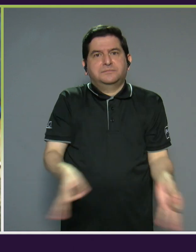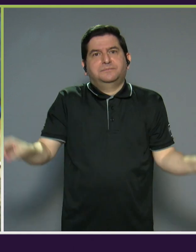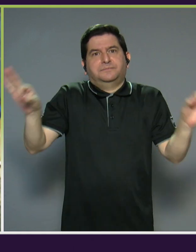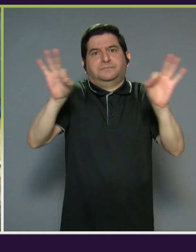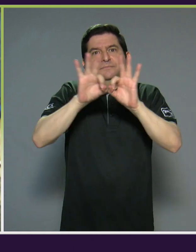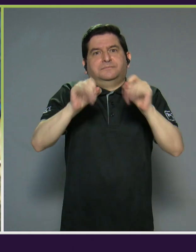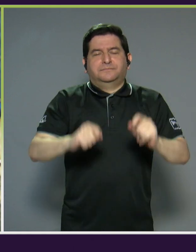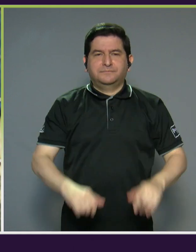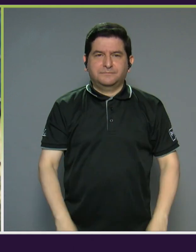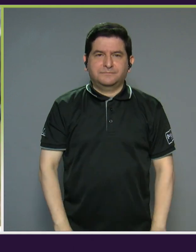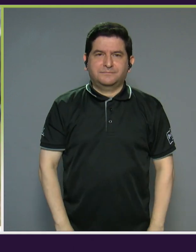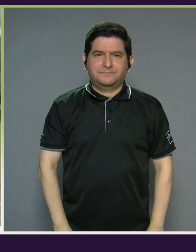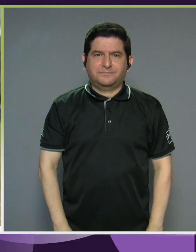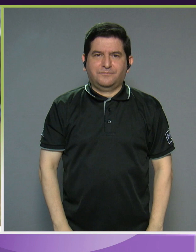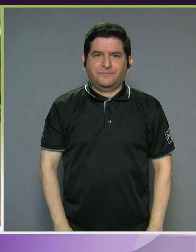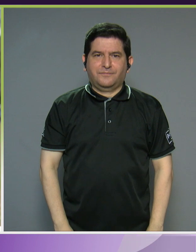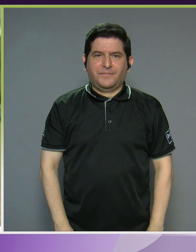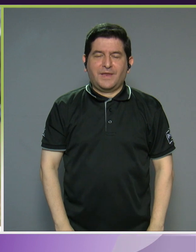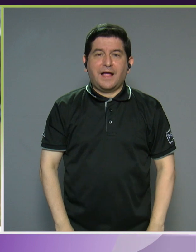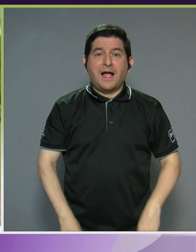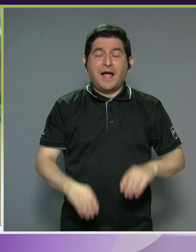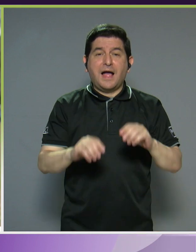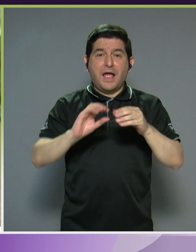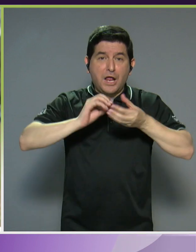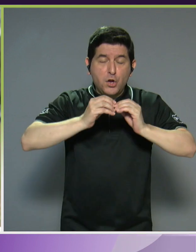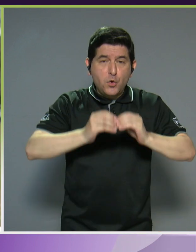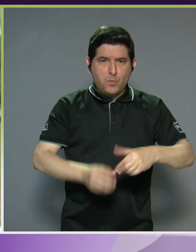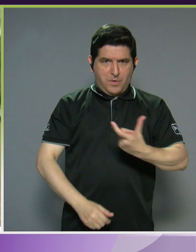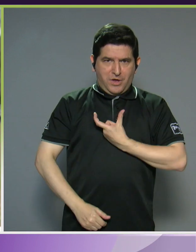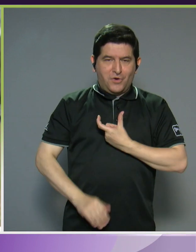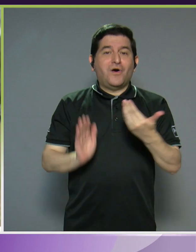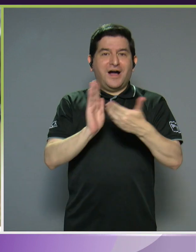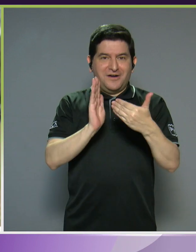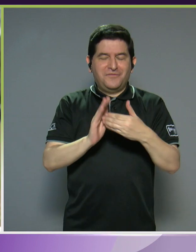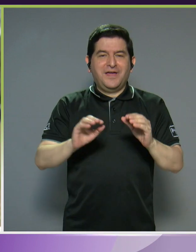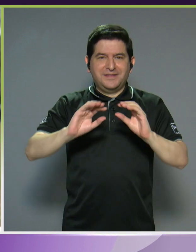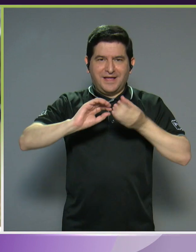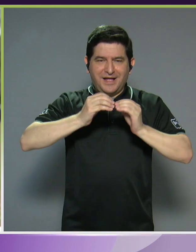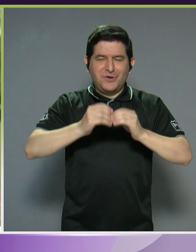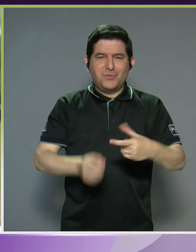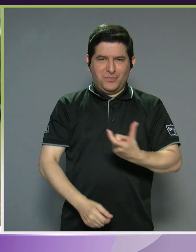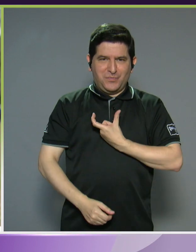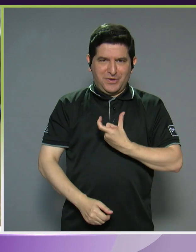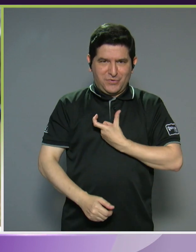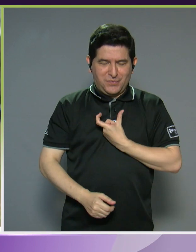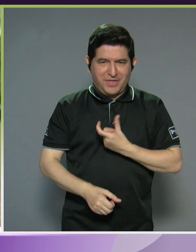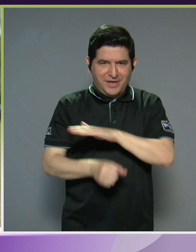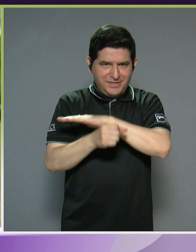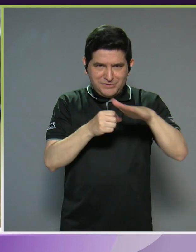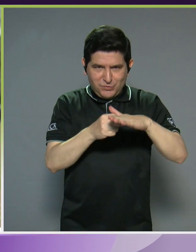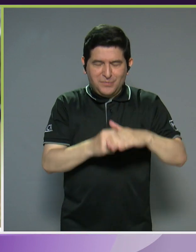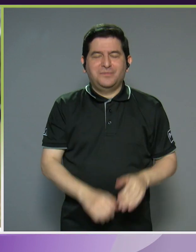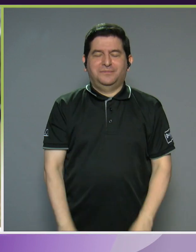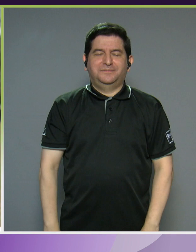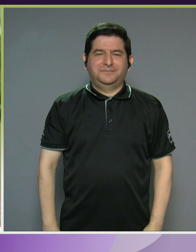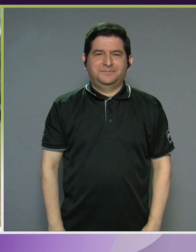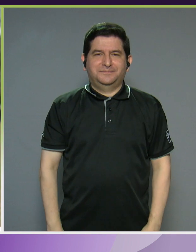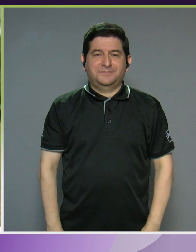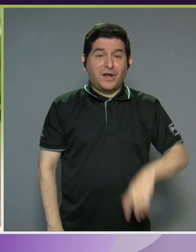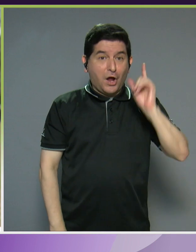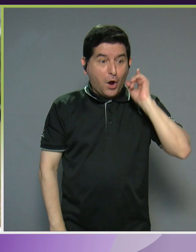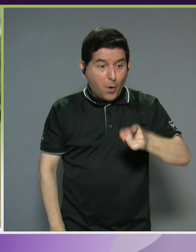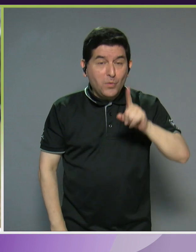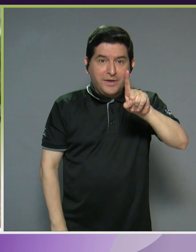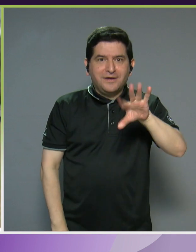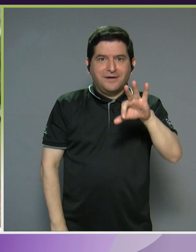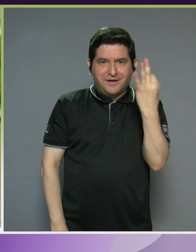¿verdad? El medallero de nosotros afecta al medallero convencional como un total. Entonces, obliga de